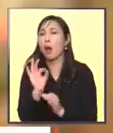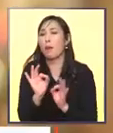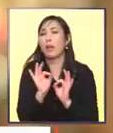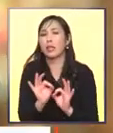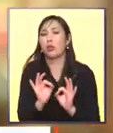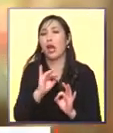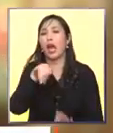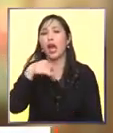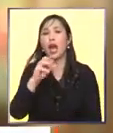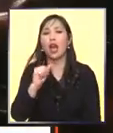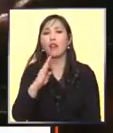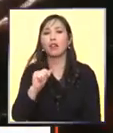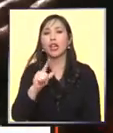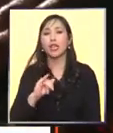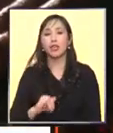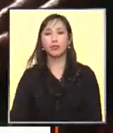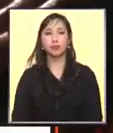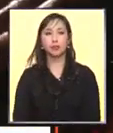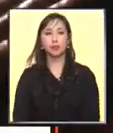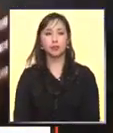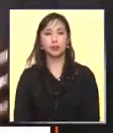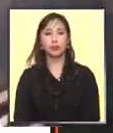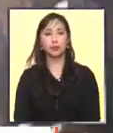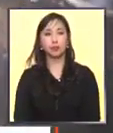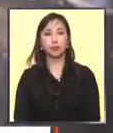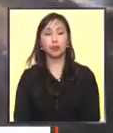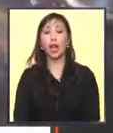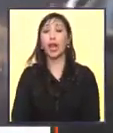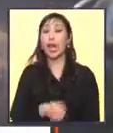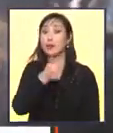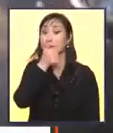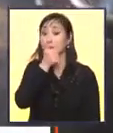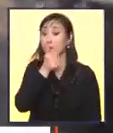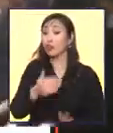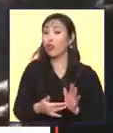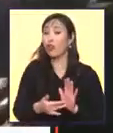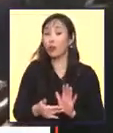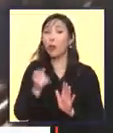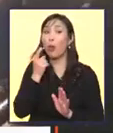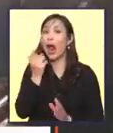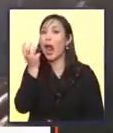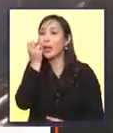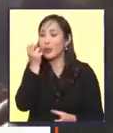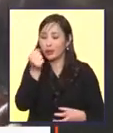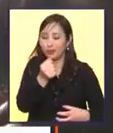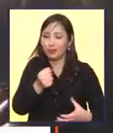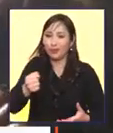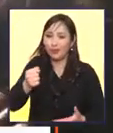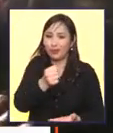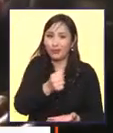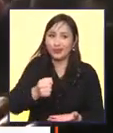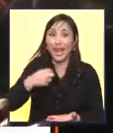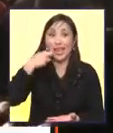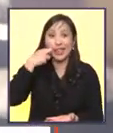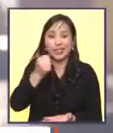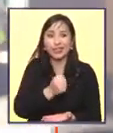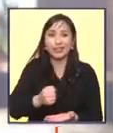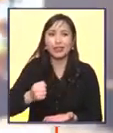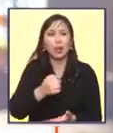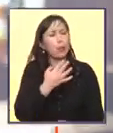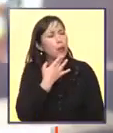jabalí. Un secreto que te lo voy a mostrar, que le ponemos limón. ¿Qué es lo que hace el limón? El limón